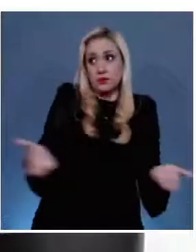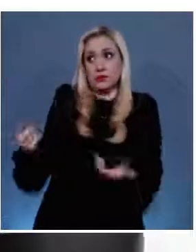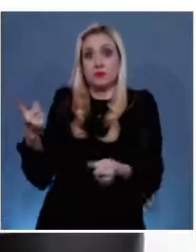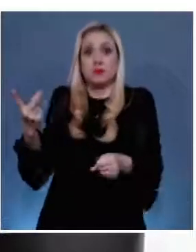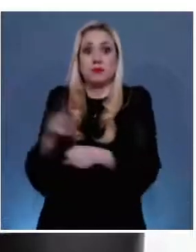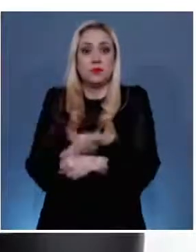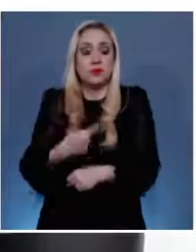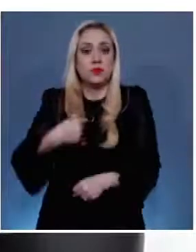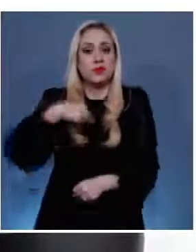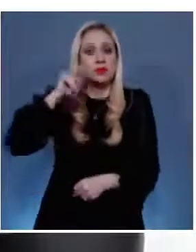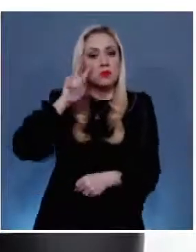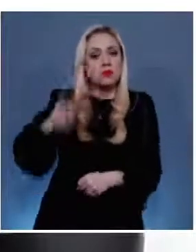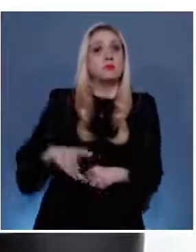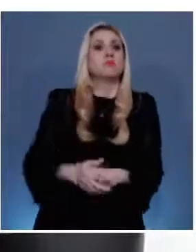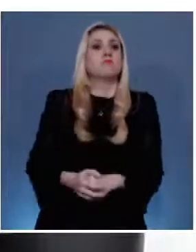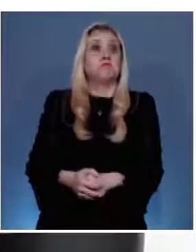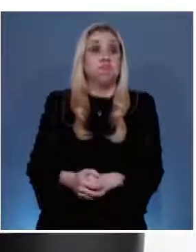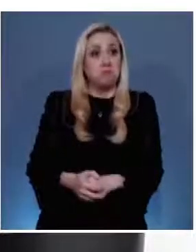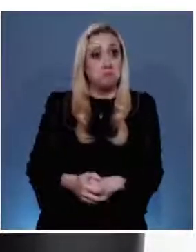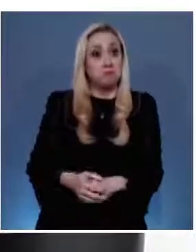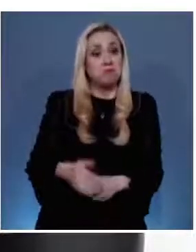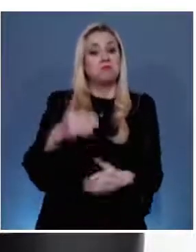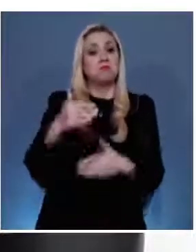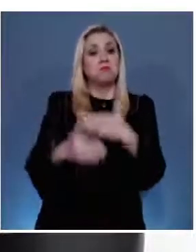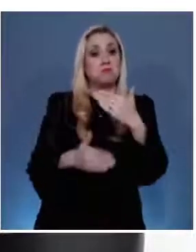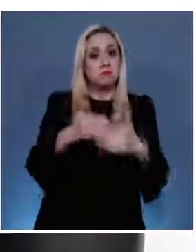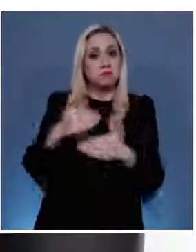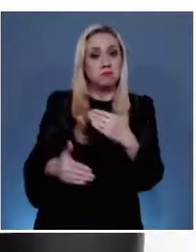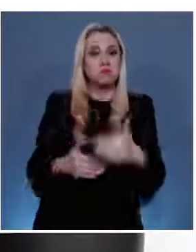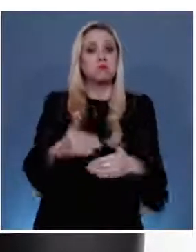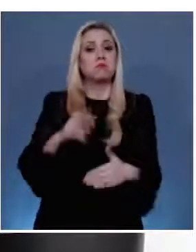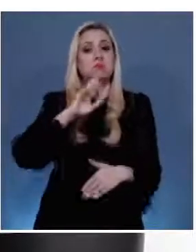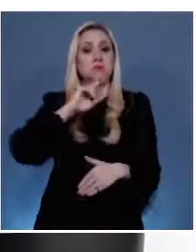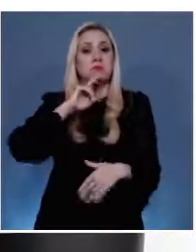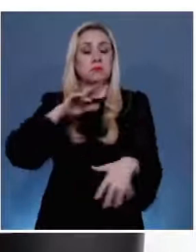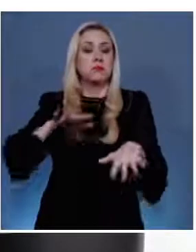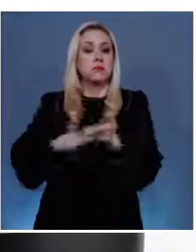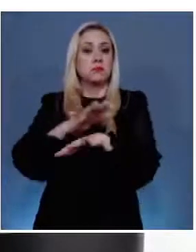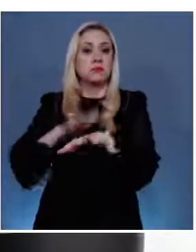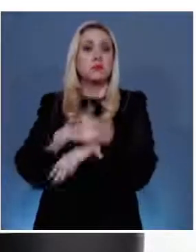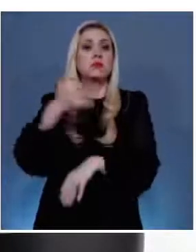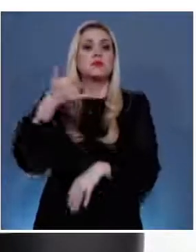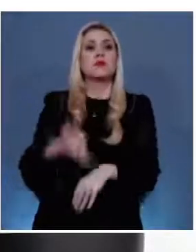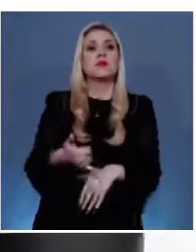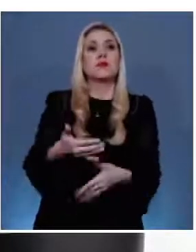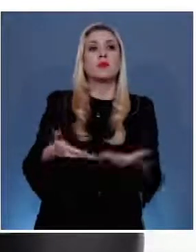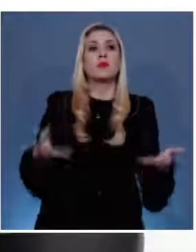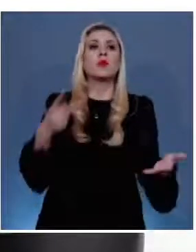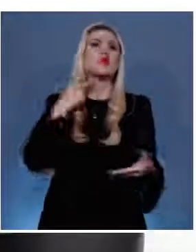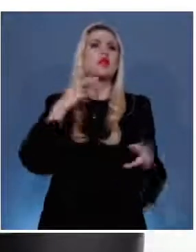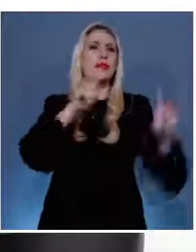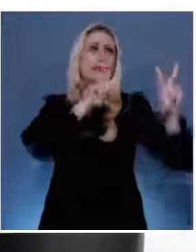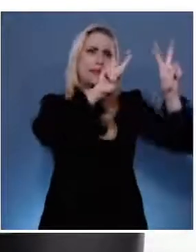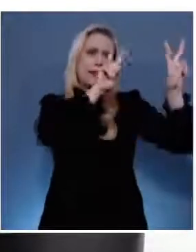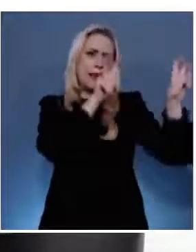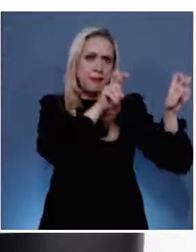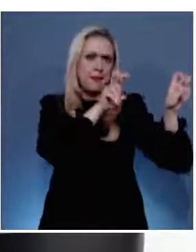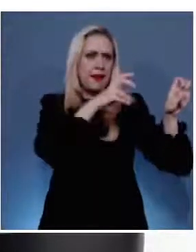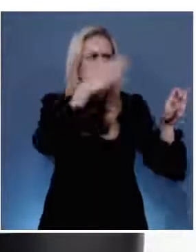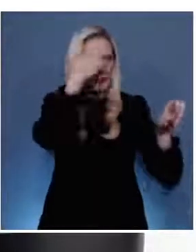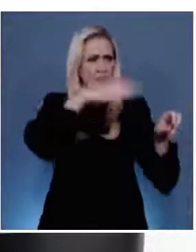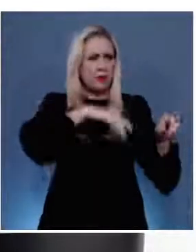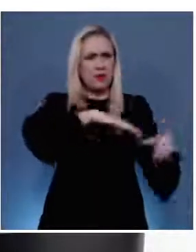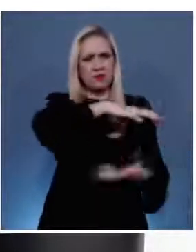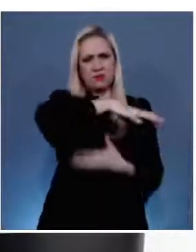una tarea espléndida en este sentido y además dentro del contexto político actual que requiere o que implica o